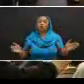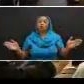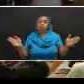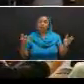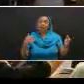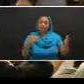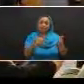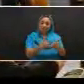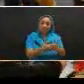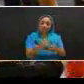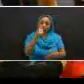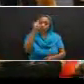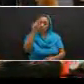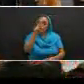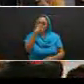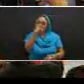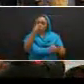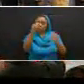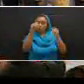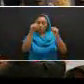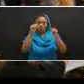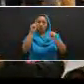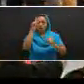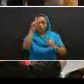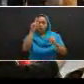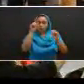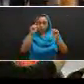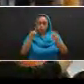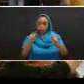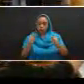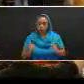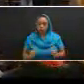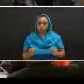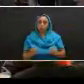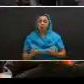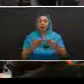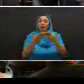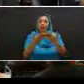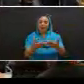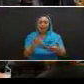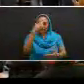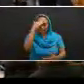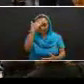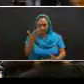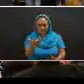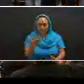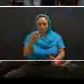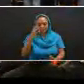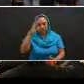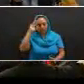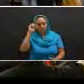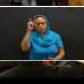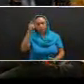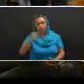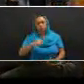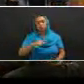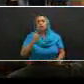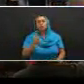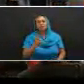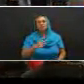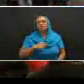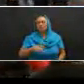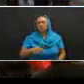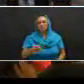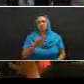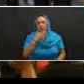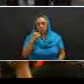acercamos nuevamente a tu trono, Señor, a darte gracias en primer lugar, porque has sido un Padre bueno, Señor, que nos ha traído